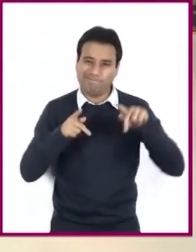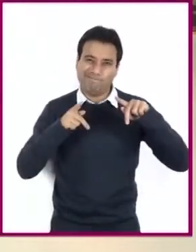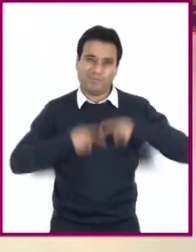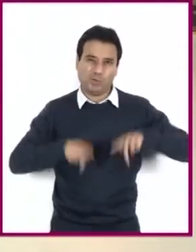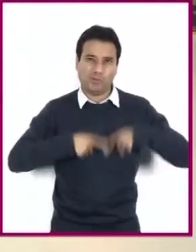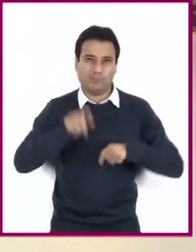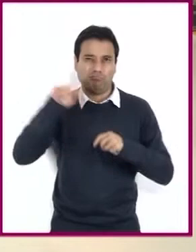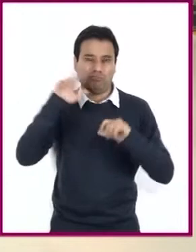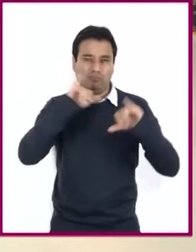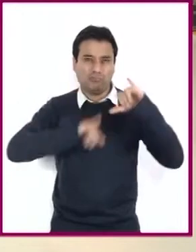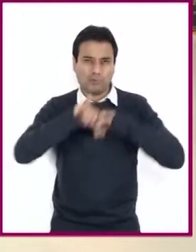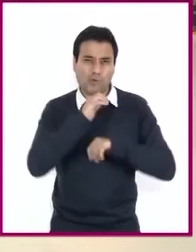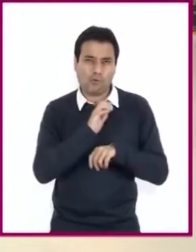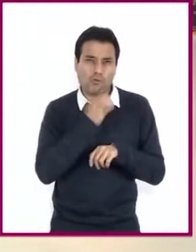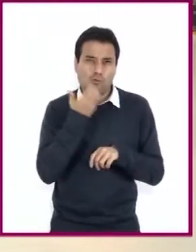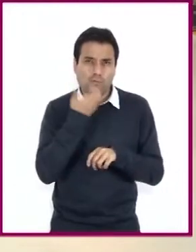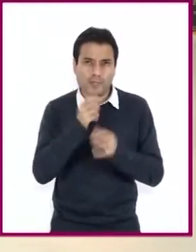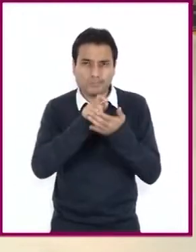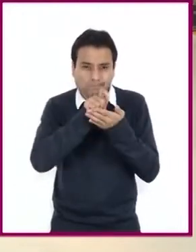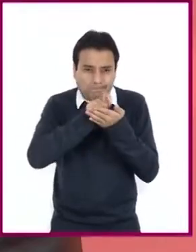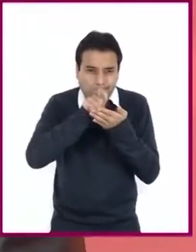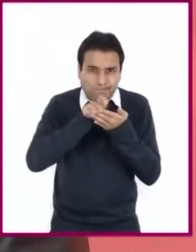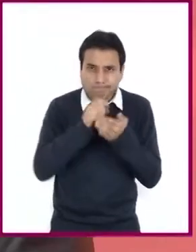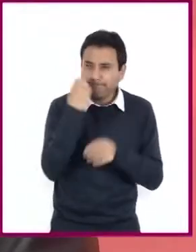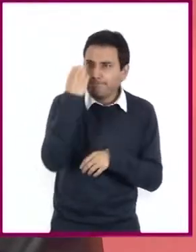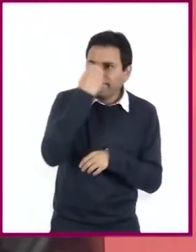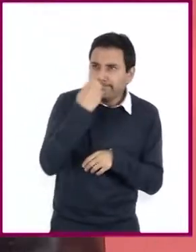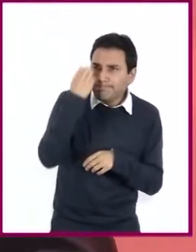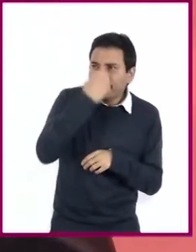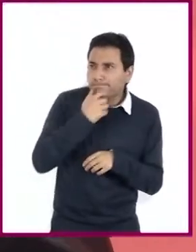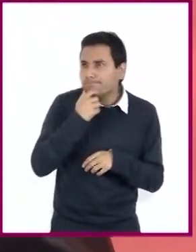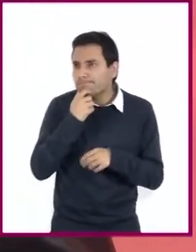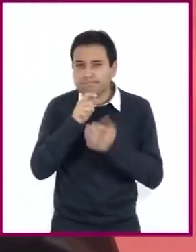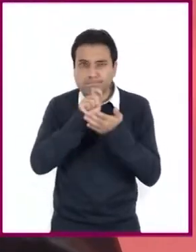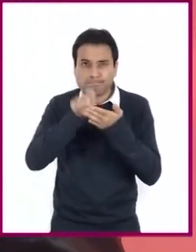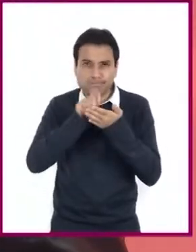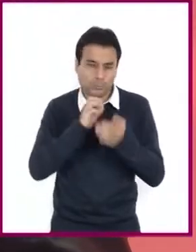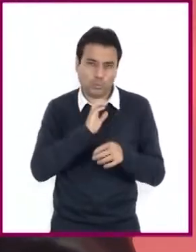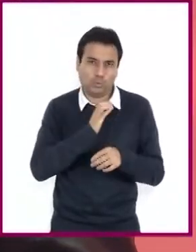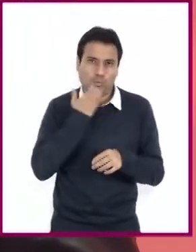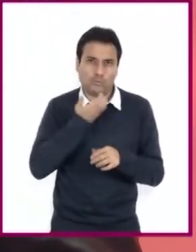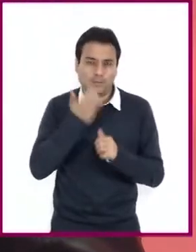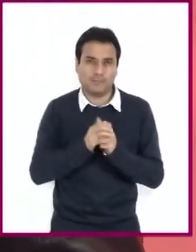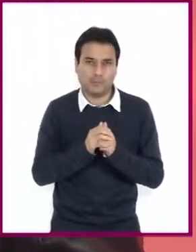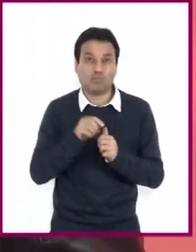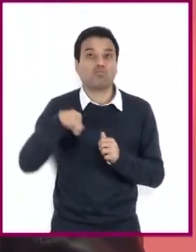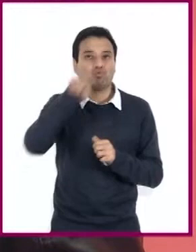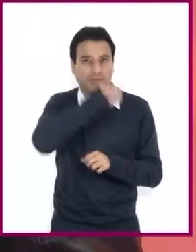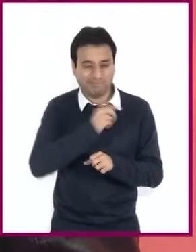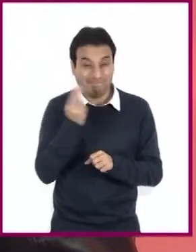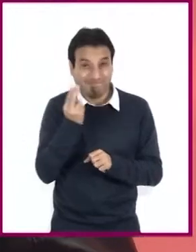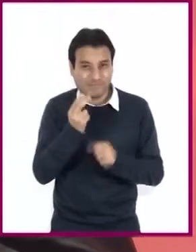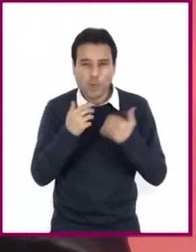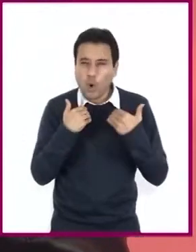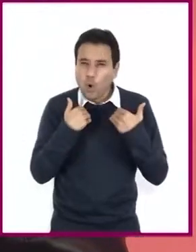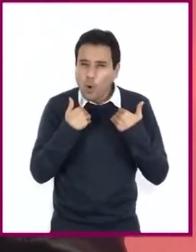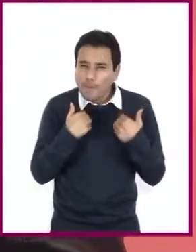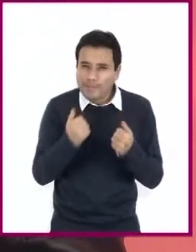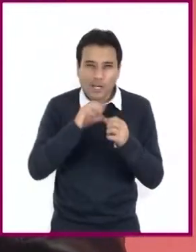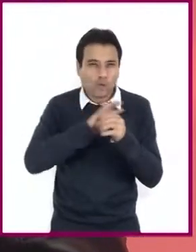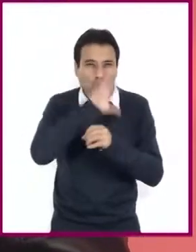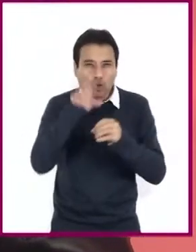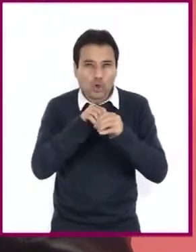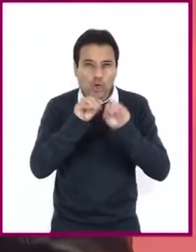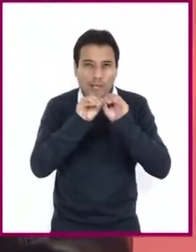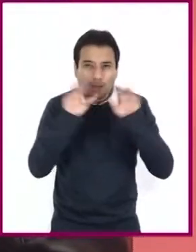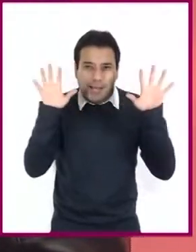científicos toman nota de sus observaciones. Es importante que tengan un panorama general para que puedan